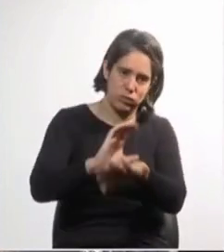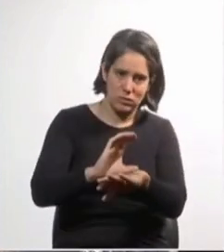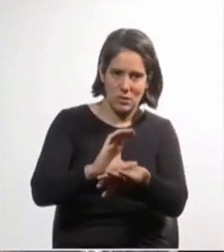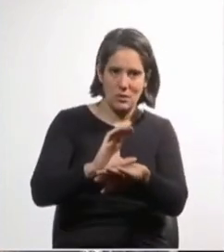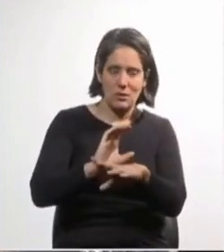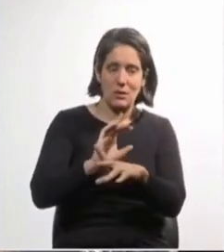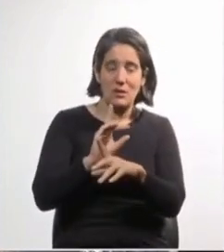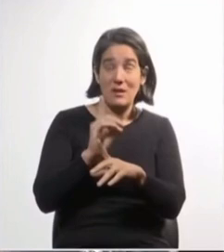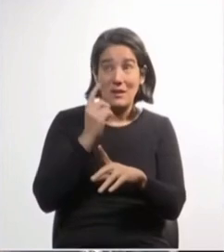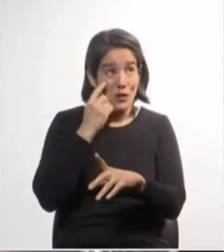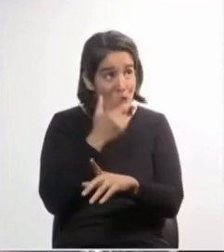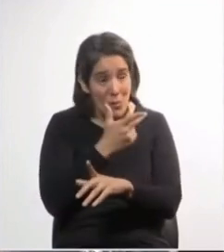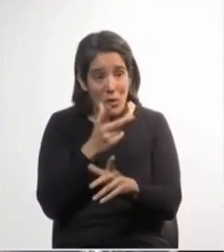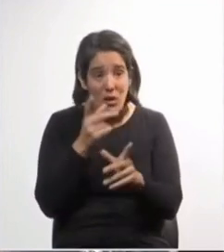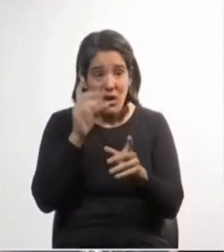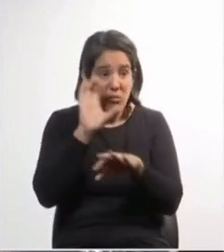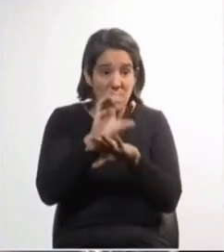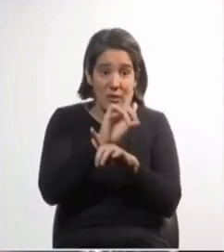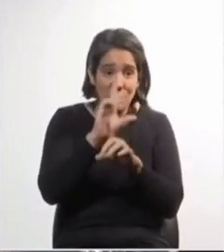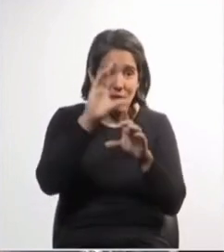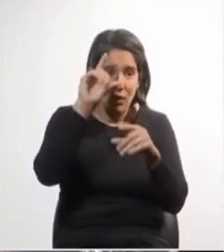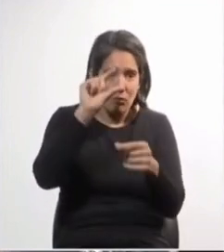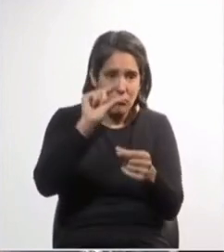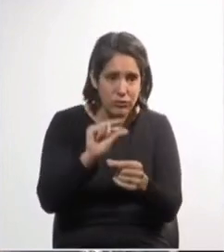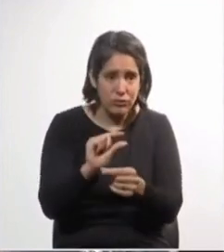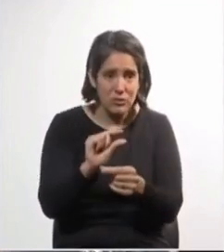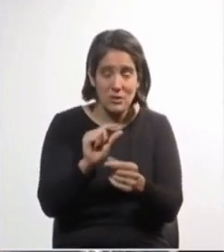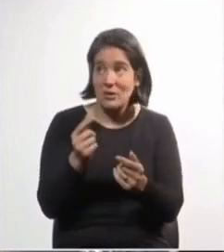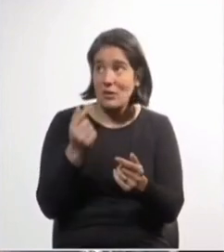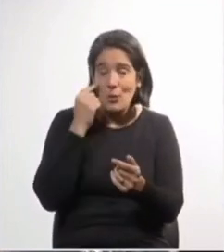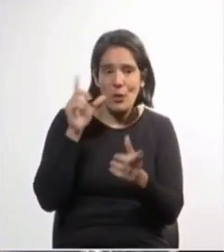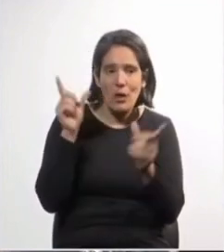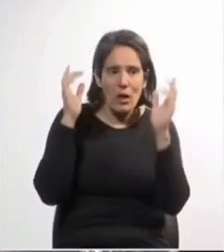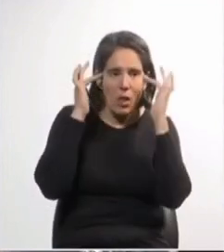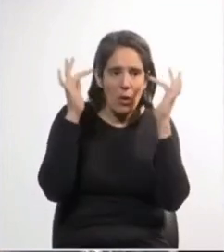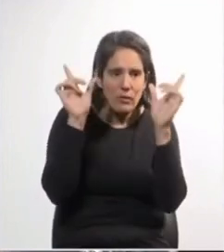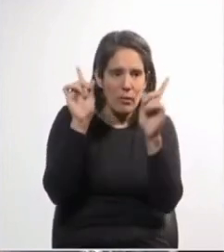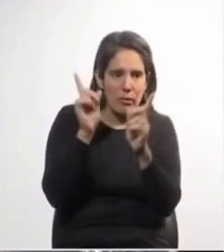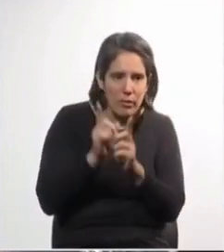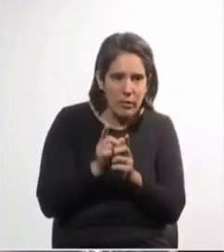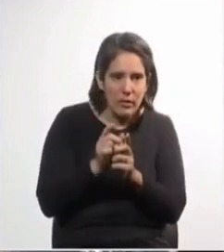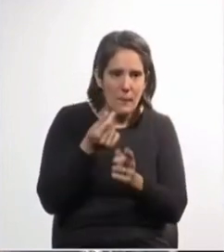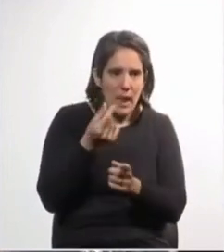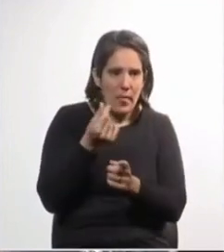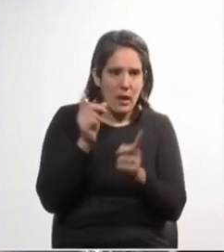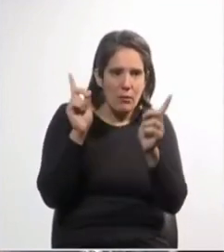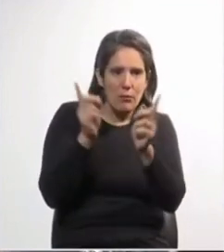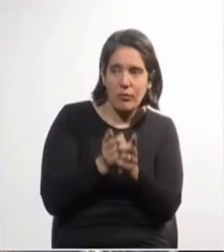es reducir los presupuestos de ANEP y de la educación en general.